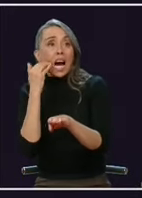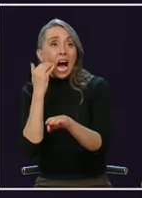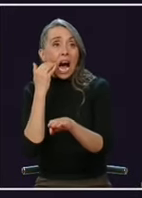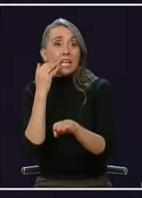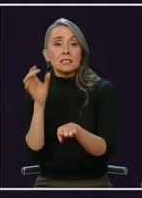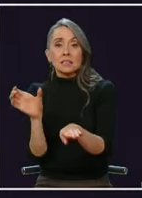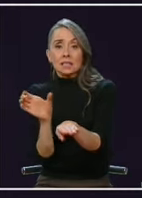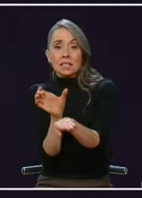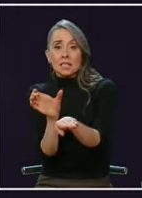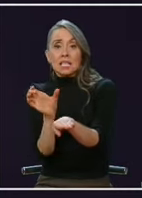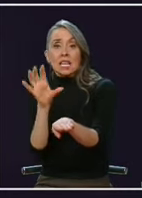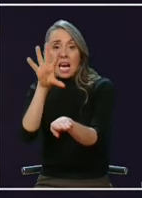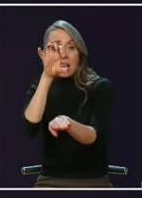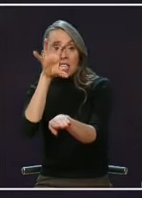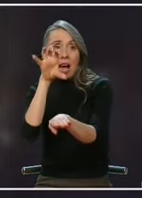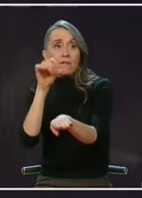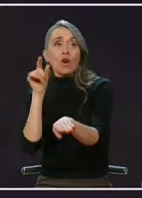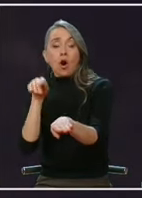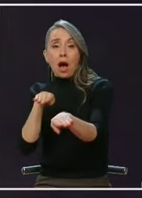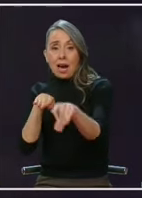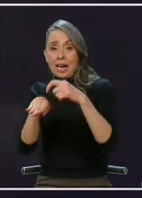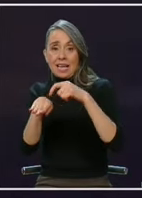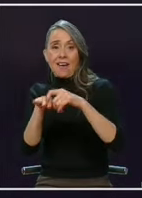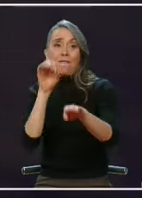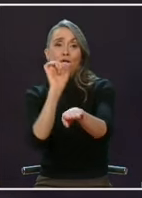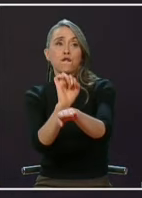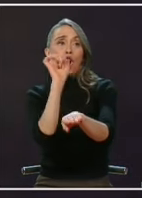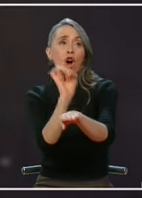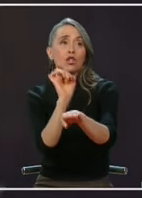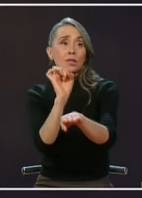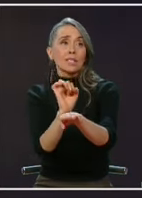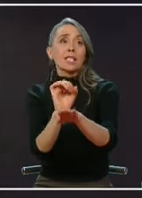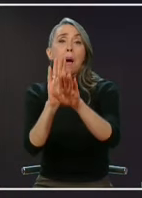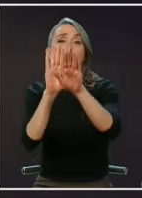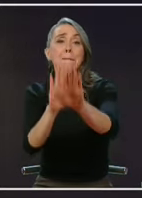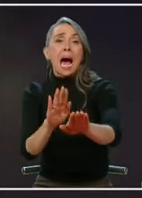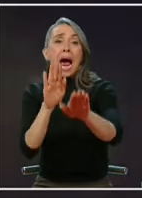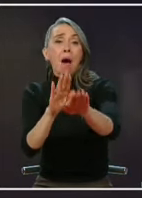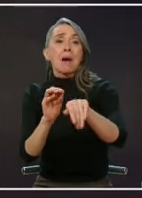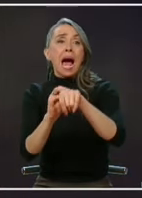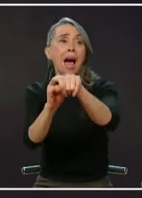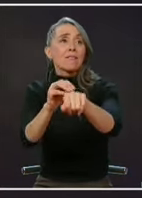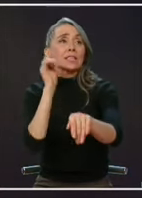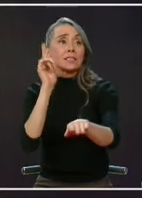decidieron grabarlo e incluso le tocaron la bocina para intentar detenerlo.